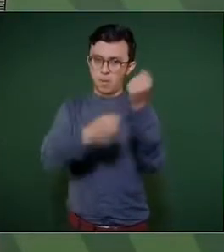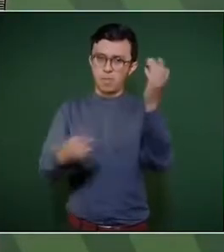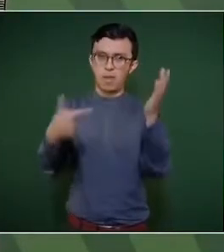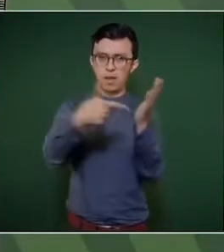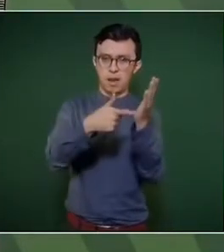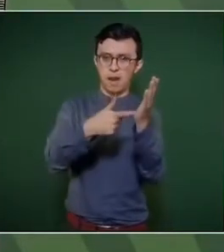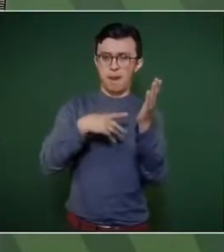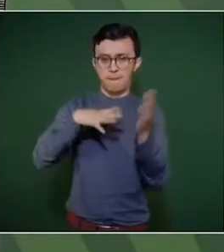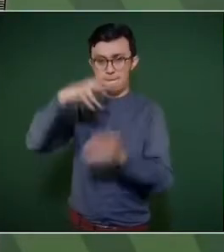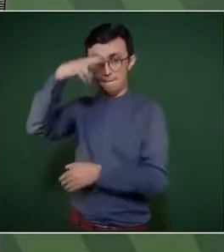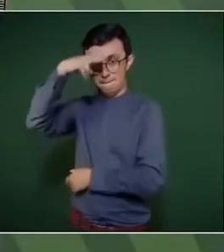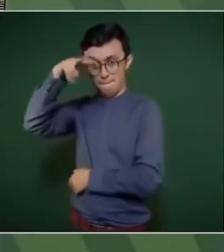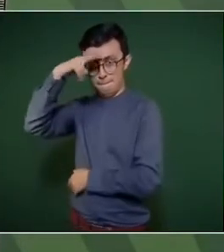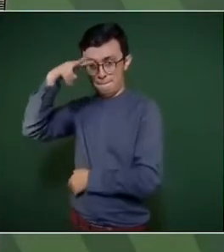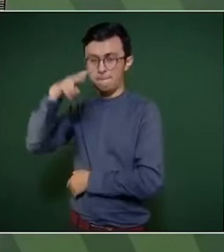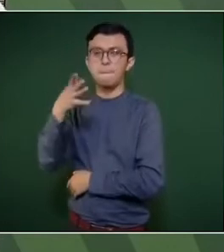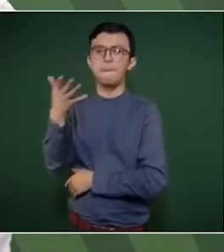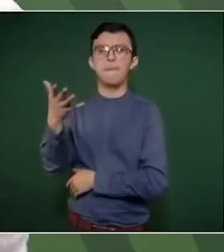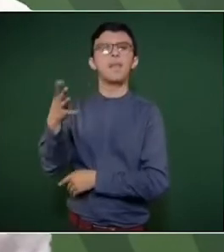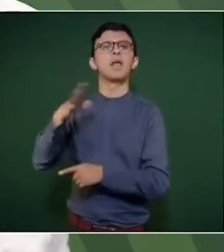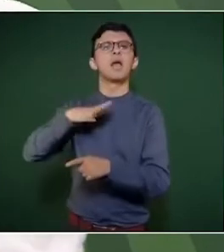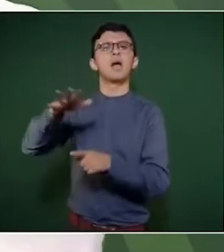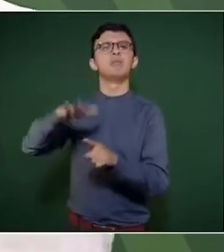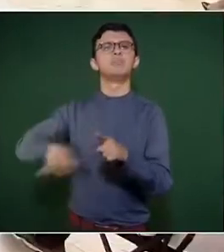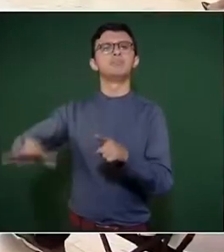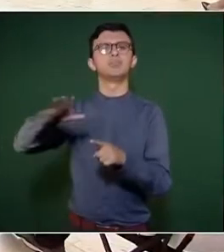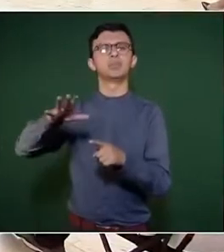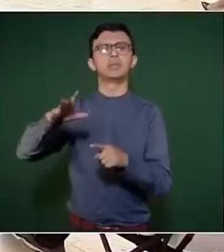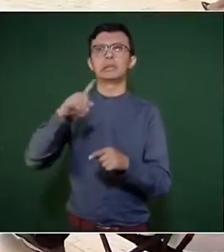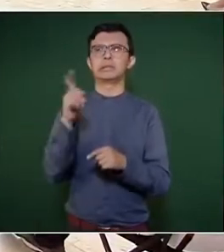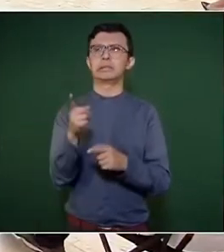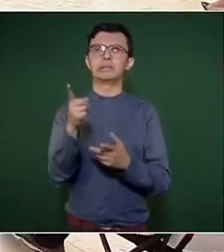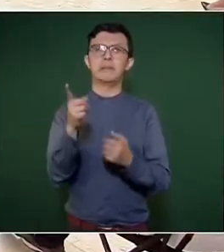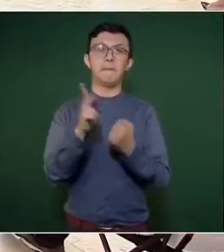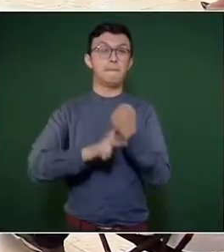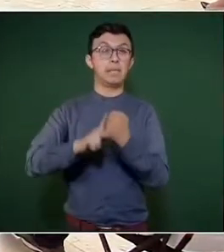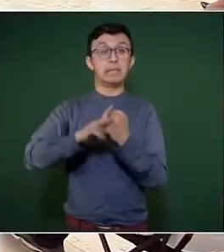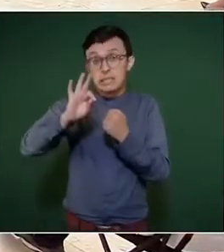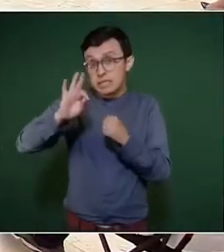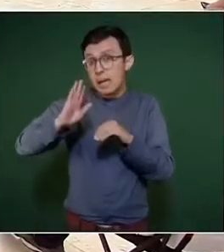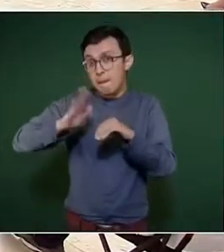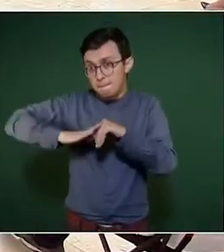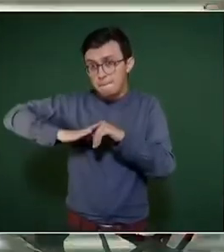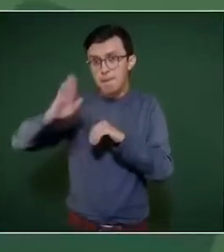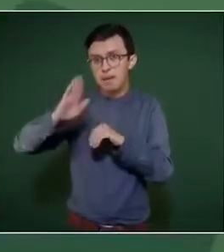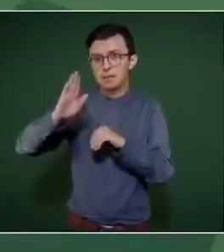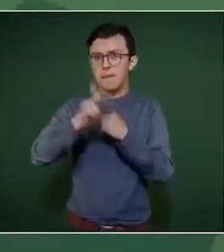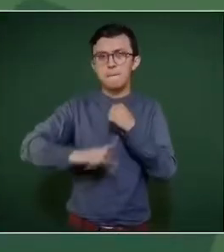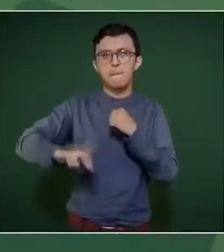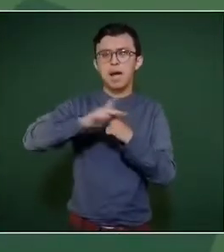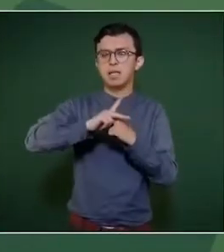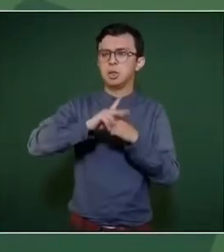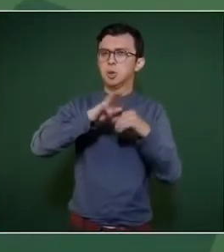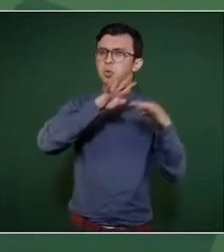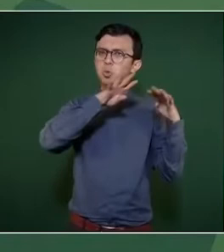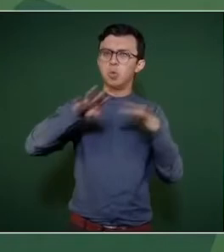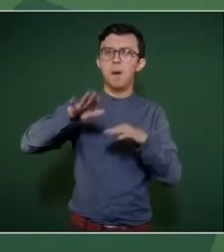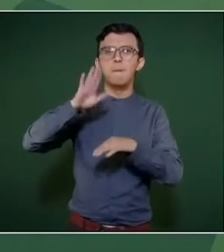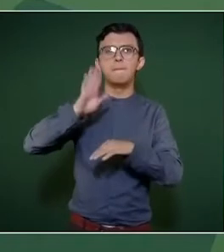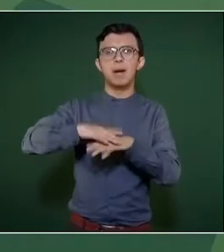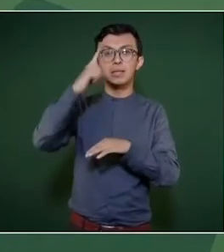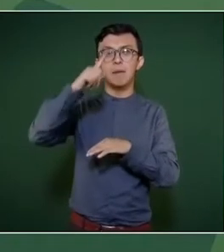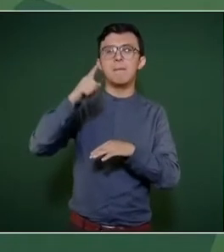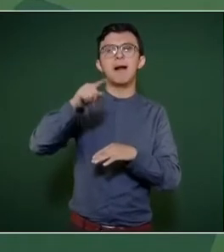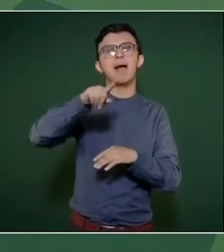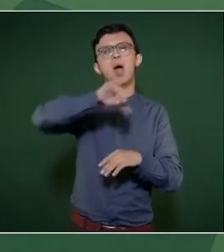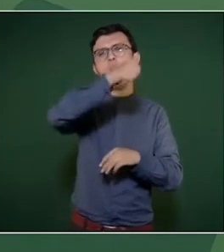México es de los países, si no es el país más atractivo para la